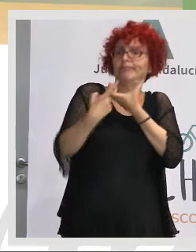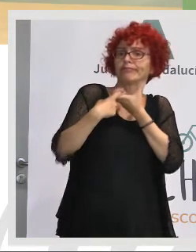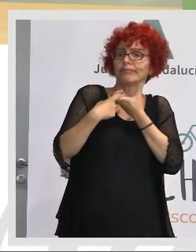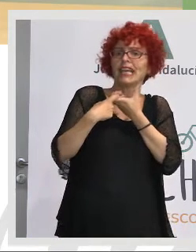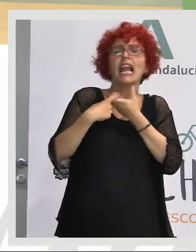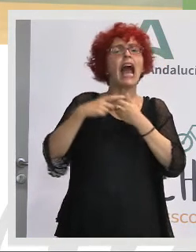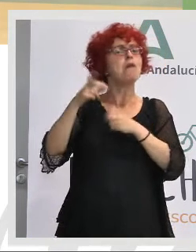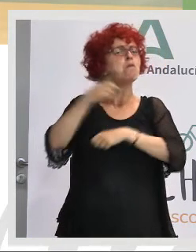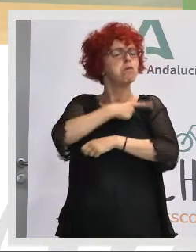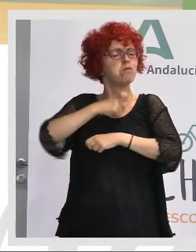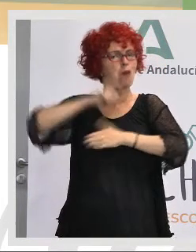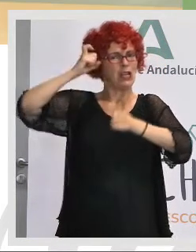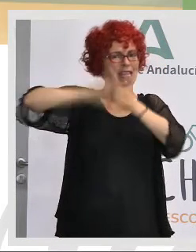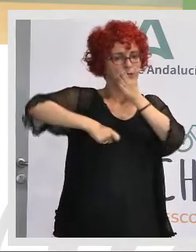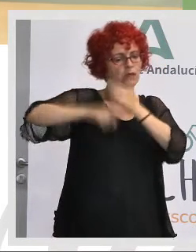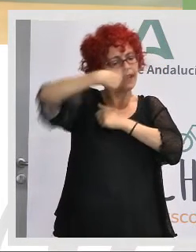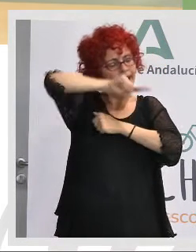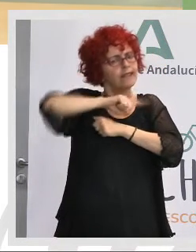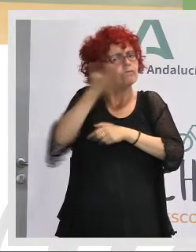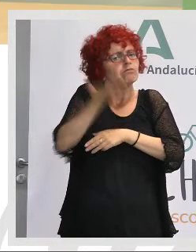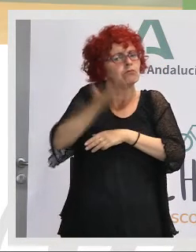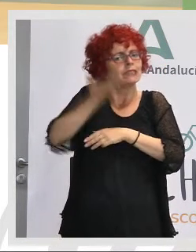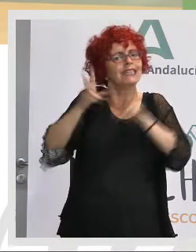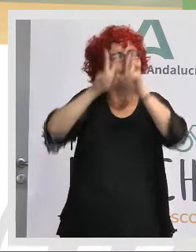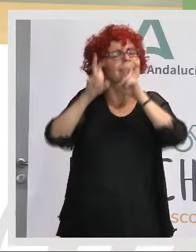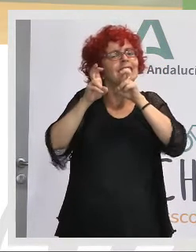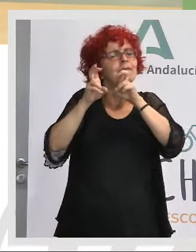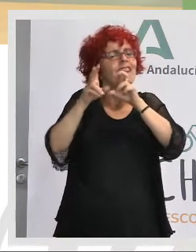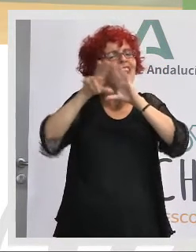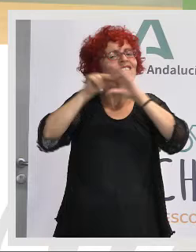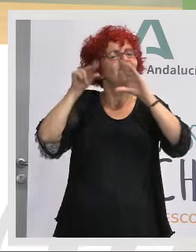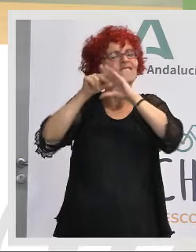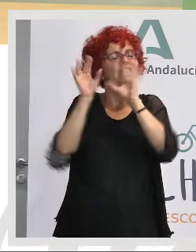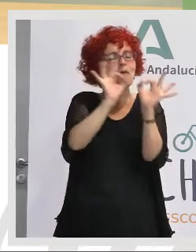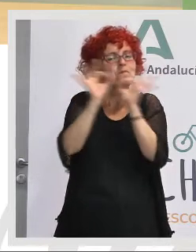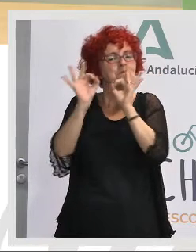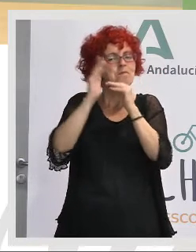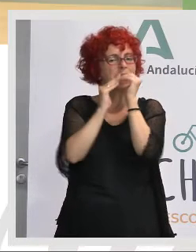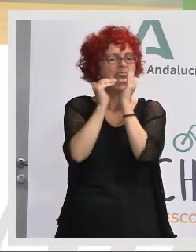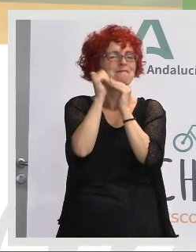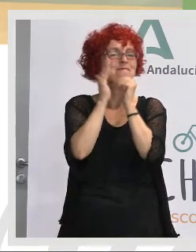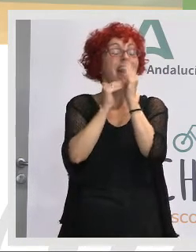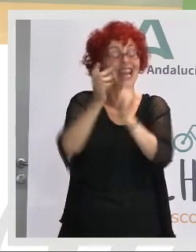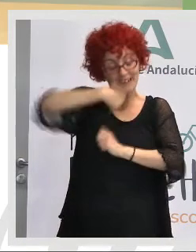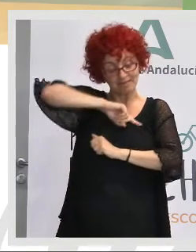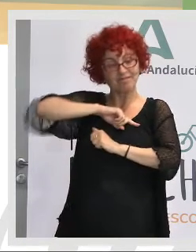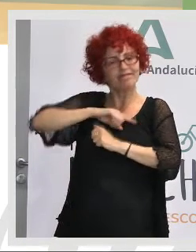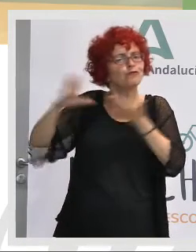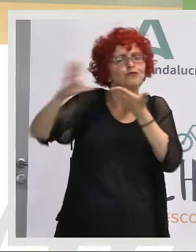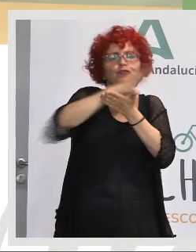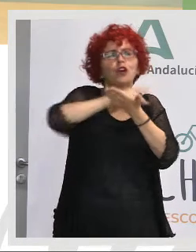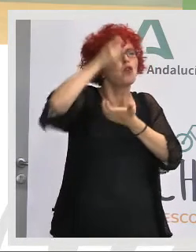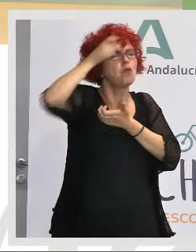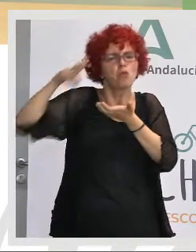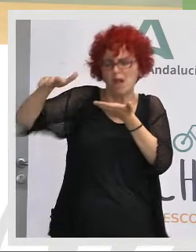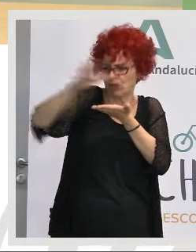esencial, ¿no?, en la preparación y hoy, de hecho, pues nos acompaña y al que ha agradecido su presencia. El municipio se ha implicado para